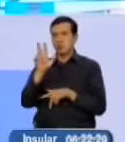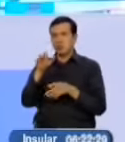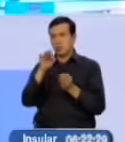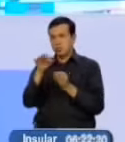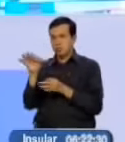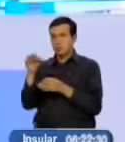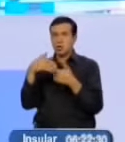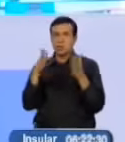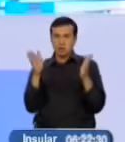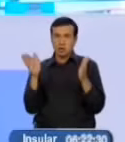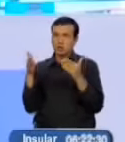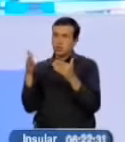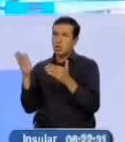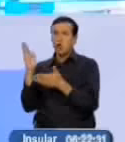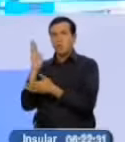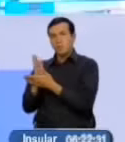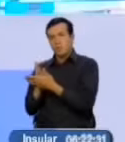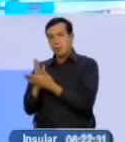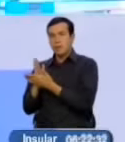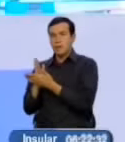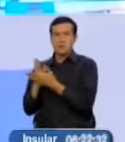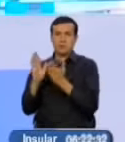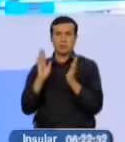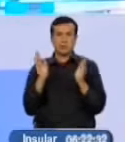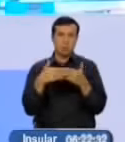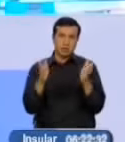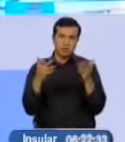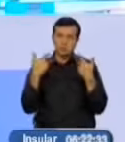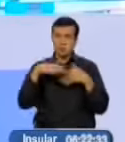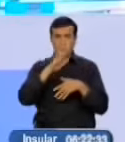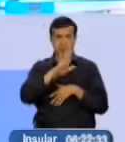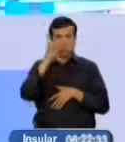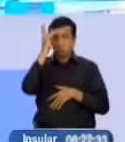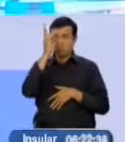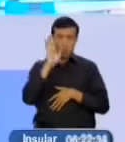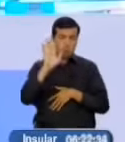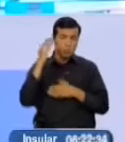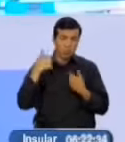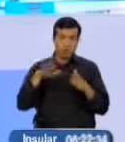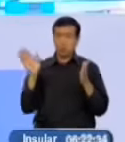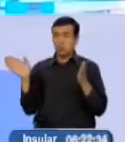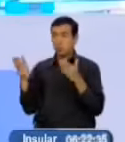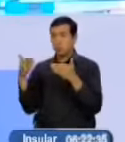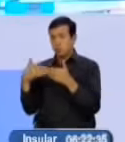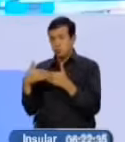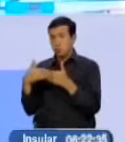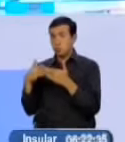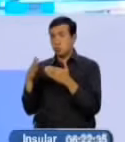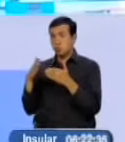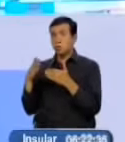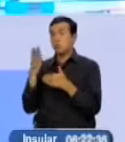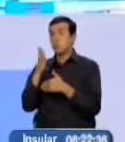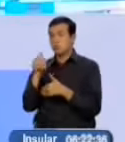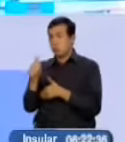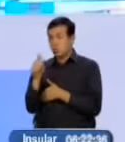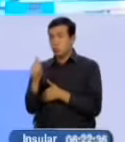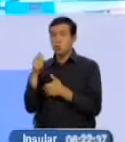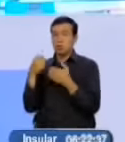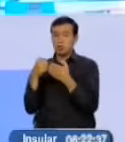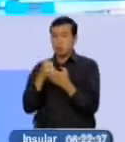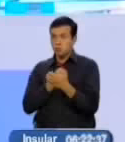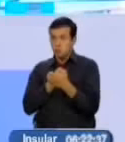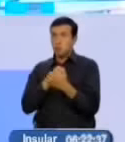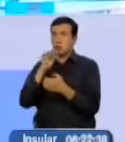modalidades: abiertas, cerradas o mixtas. Abiertas, el ciudadano escoge dónde irse a atender. Cerradas, solamente se atienden los propios equipos